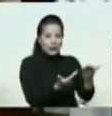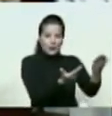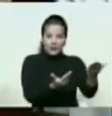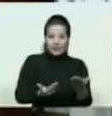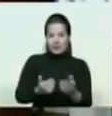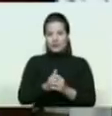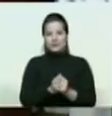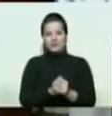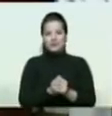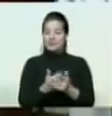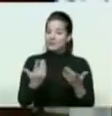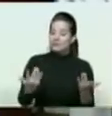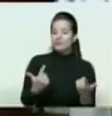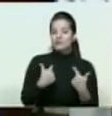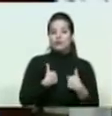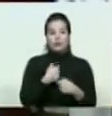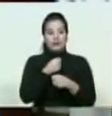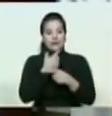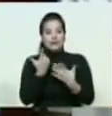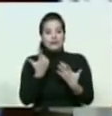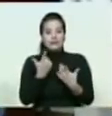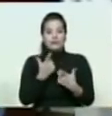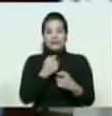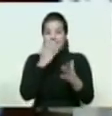con ansias la llegada de este